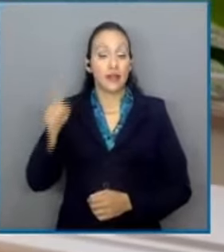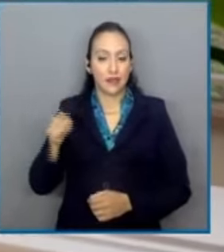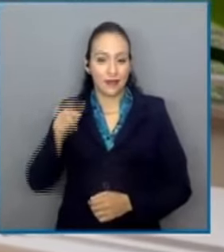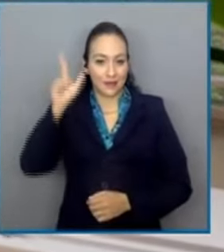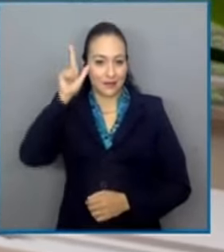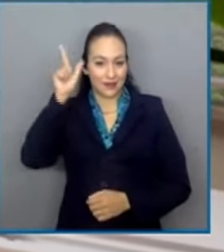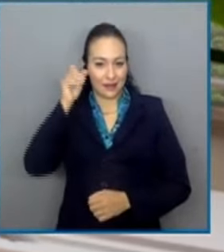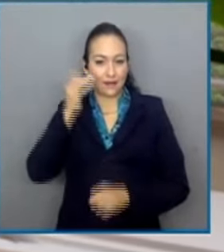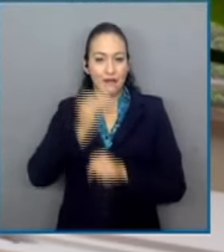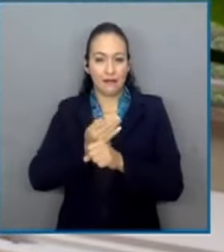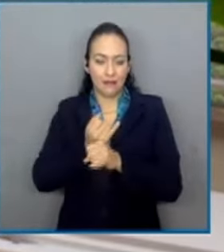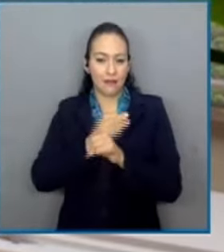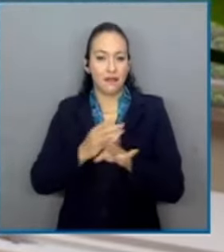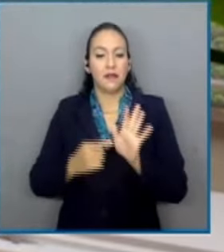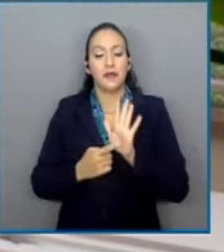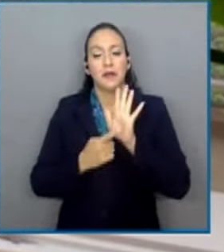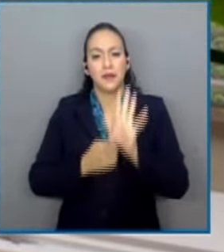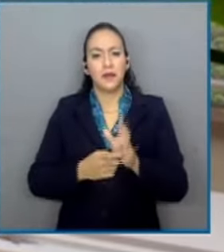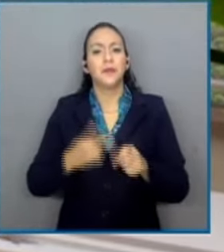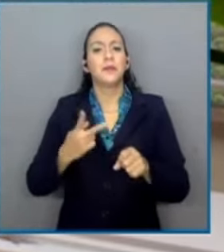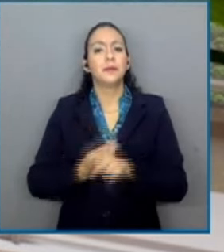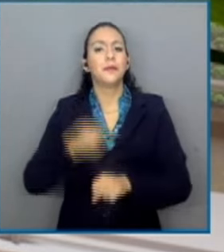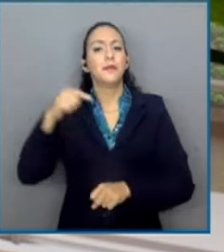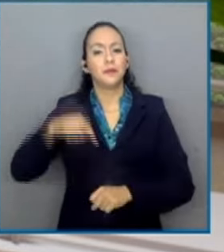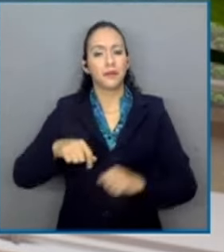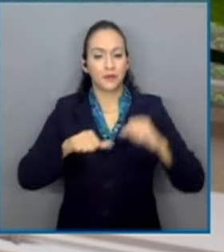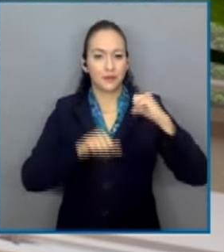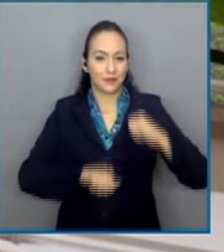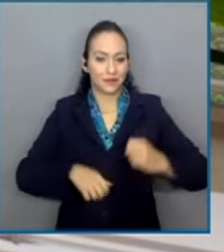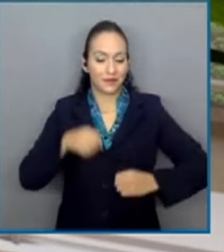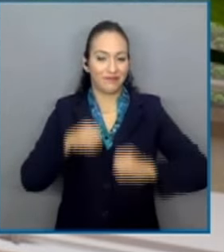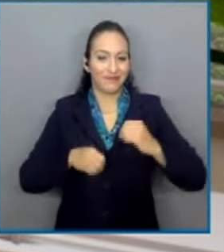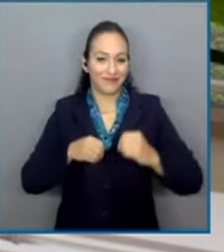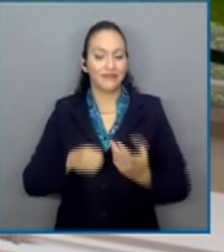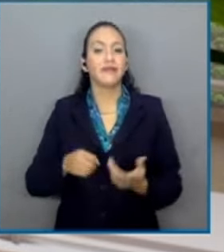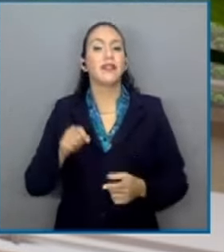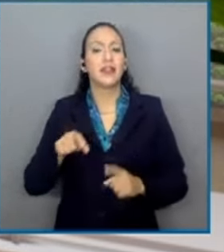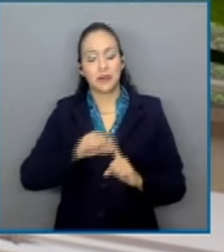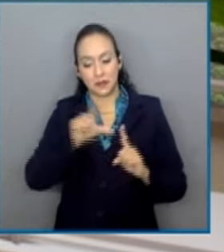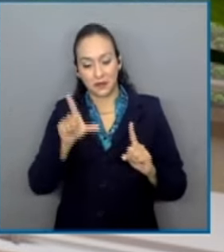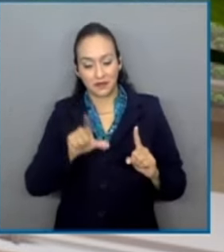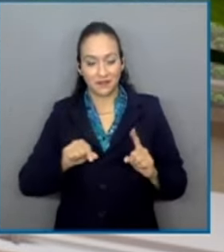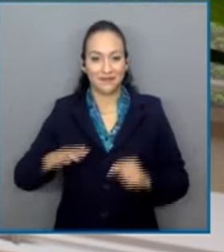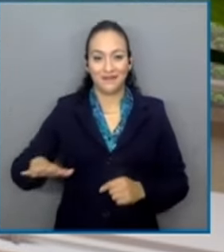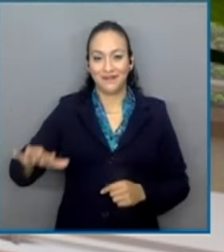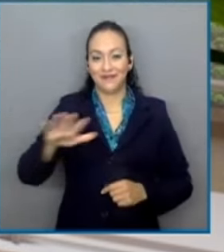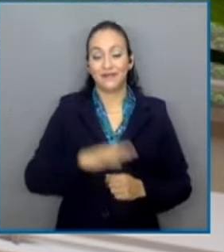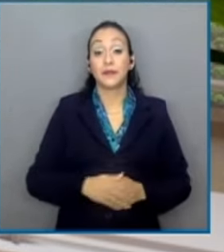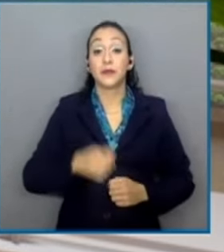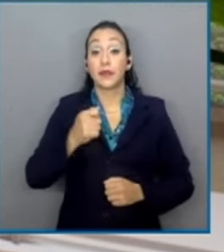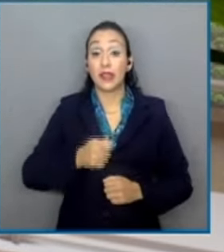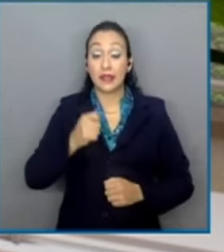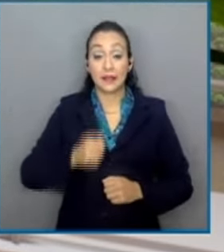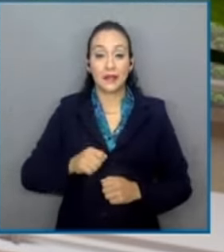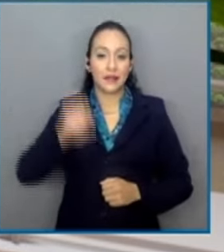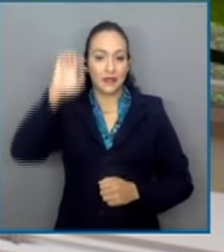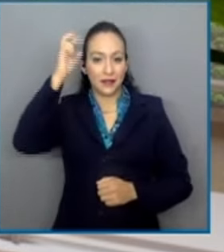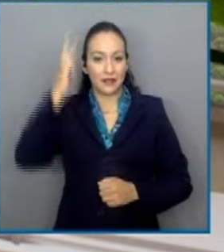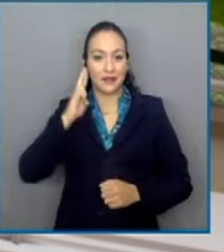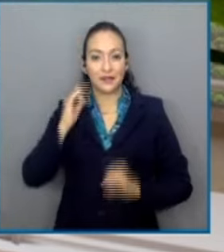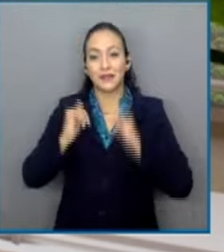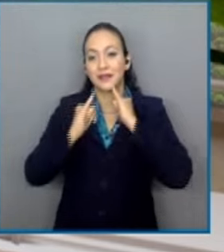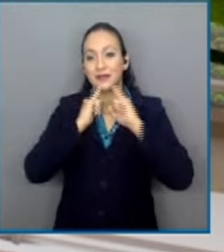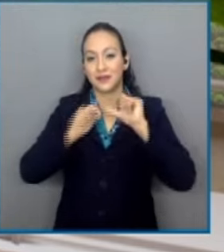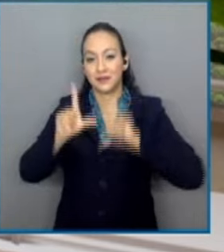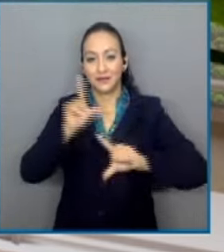le presentaré la información más reciente del Poder Judicial de la Federación. Saludo a mi compañera Eusiris Rostro en la interpretación en